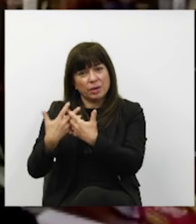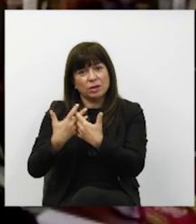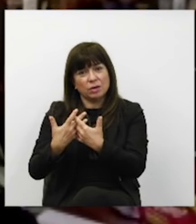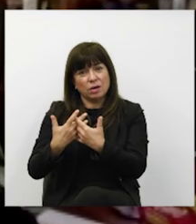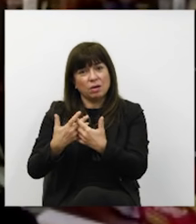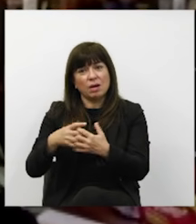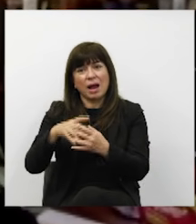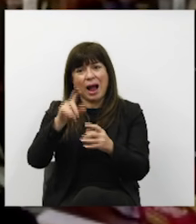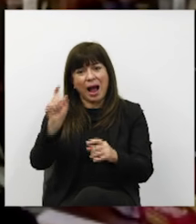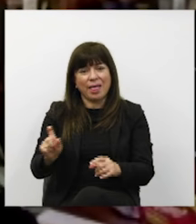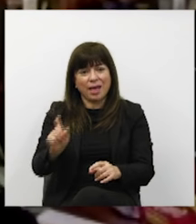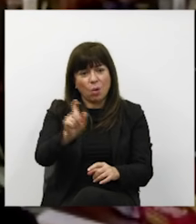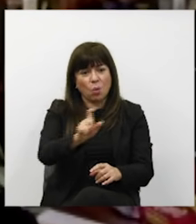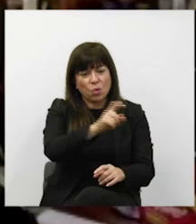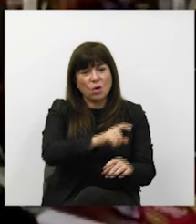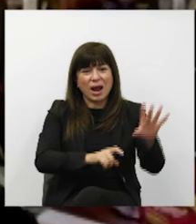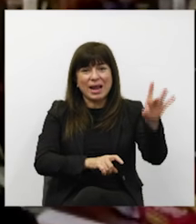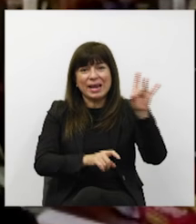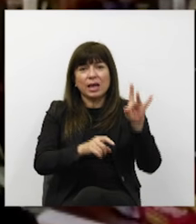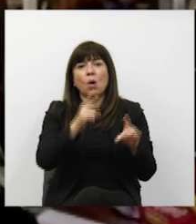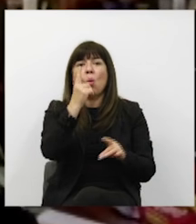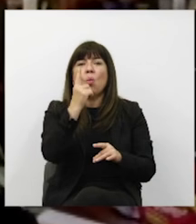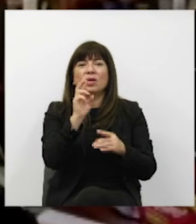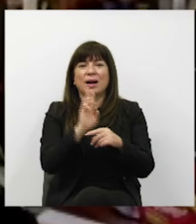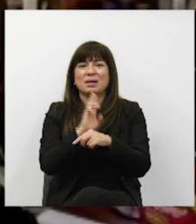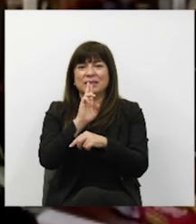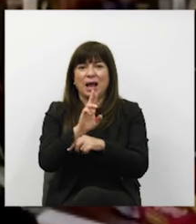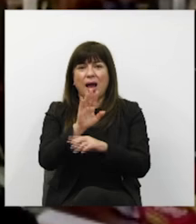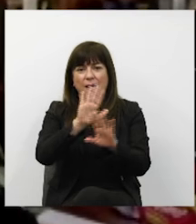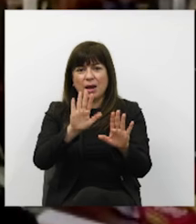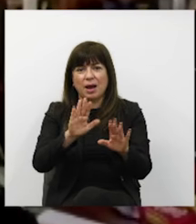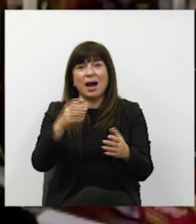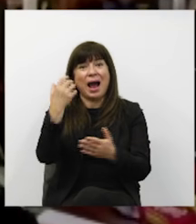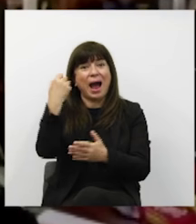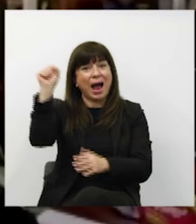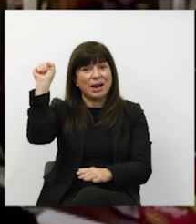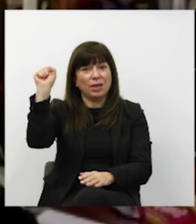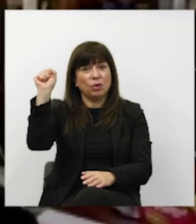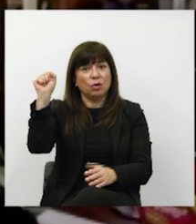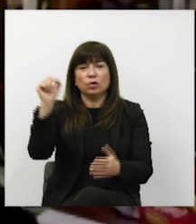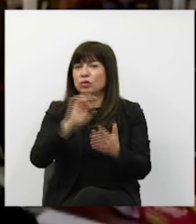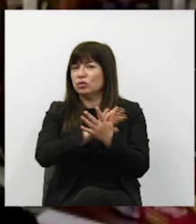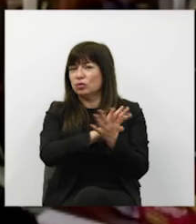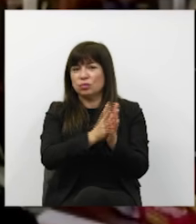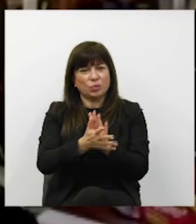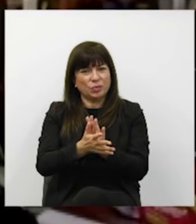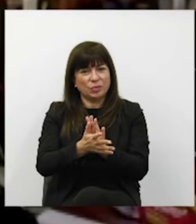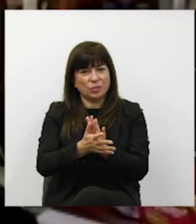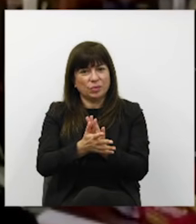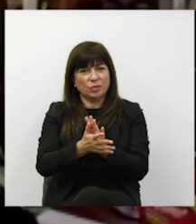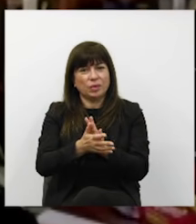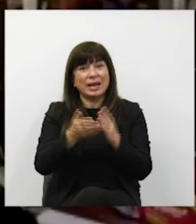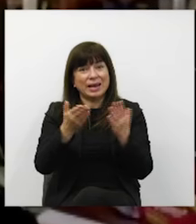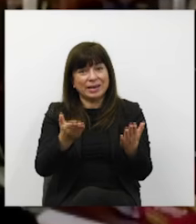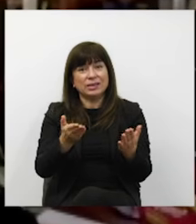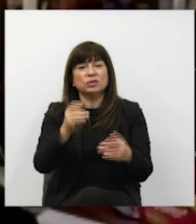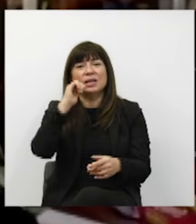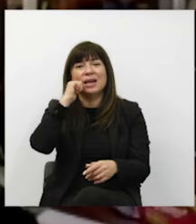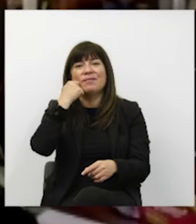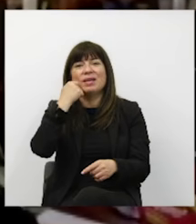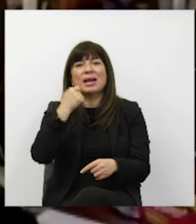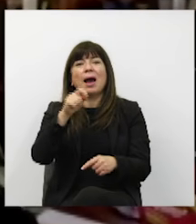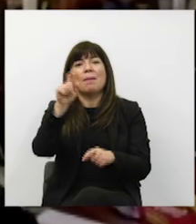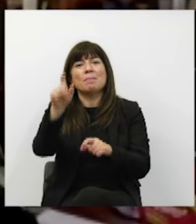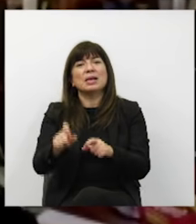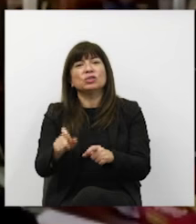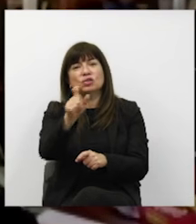un representante y el ganador se lleva todo. Eso obliga a que esa persona